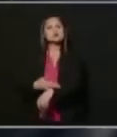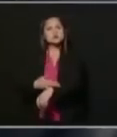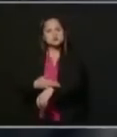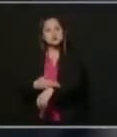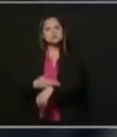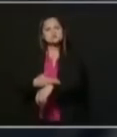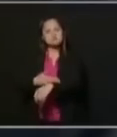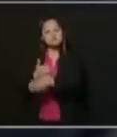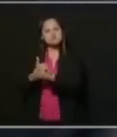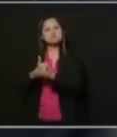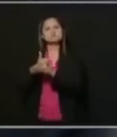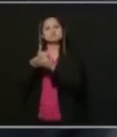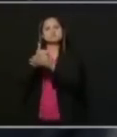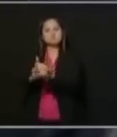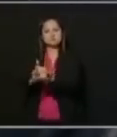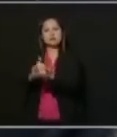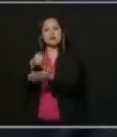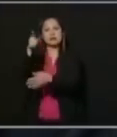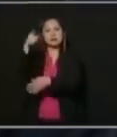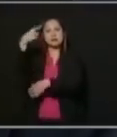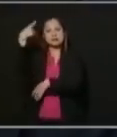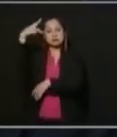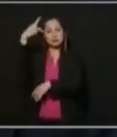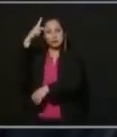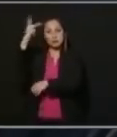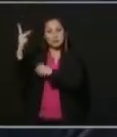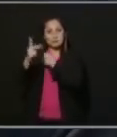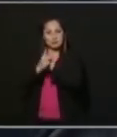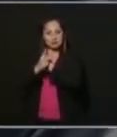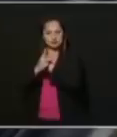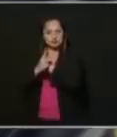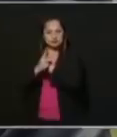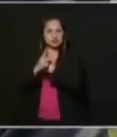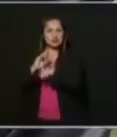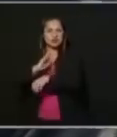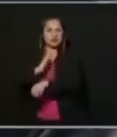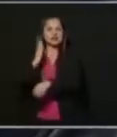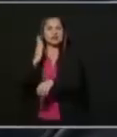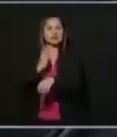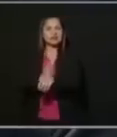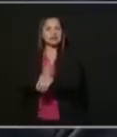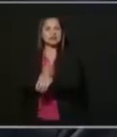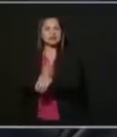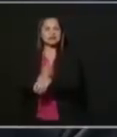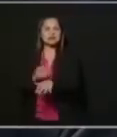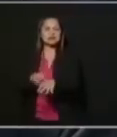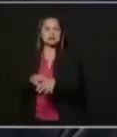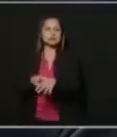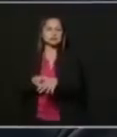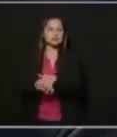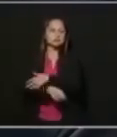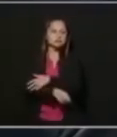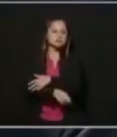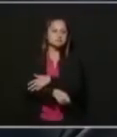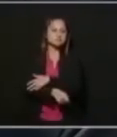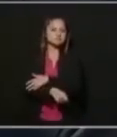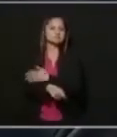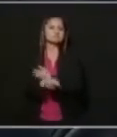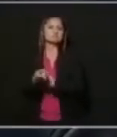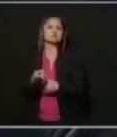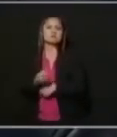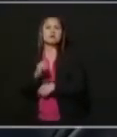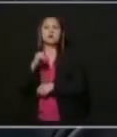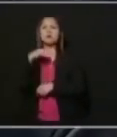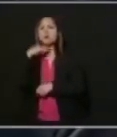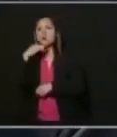y castiguen sin tolerancia alguna las prácticas de sobornos